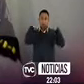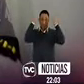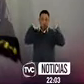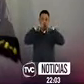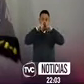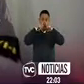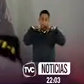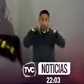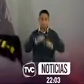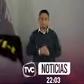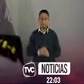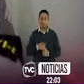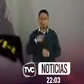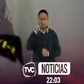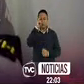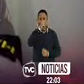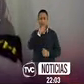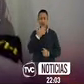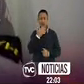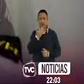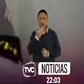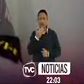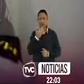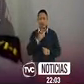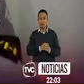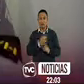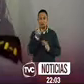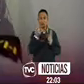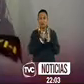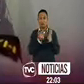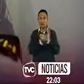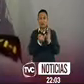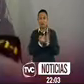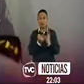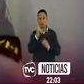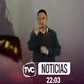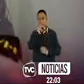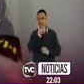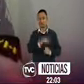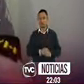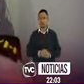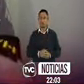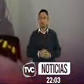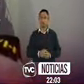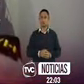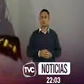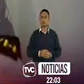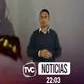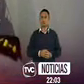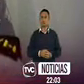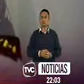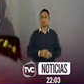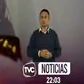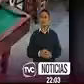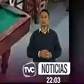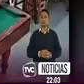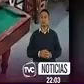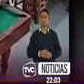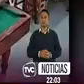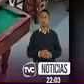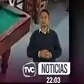encapuchados. Entonces, eso para la policía también refleja un